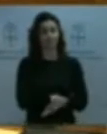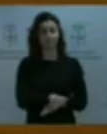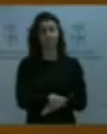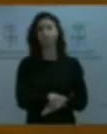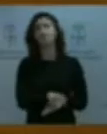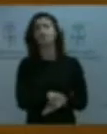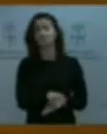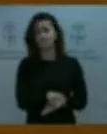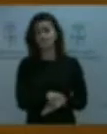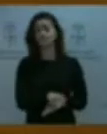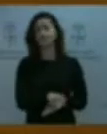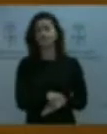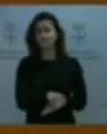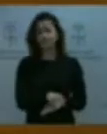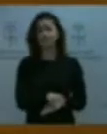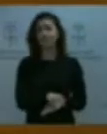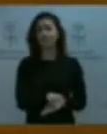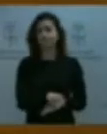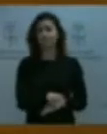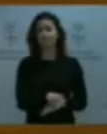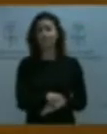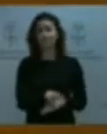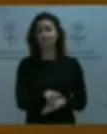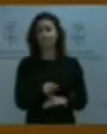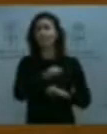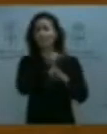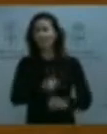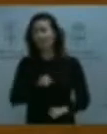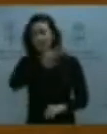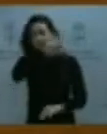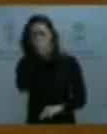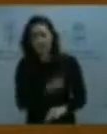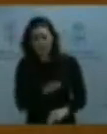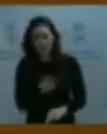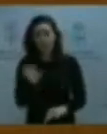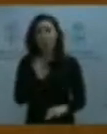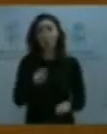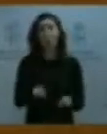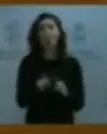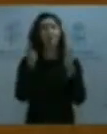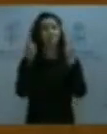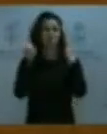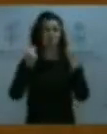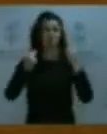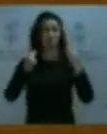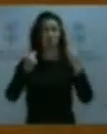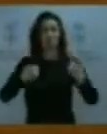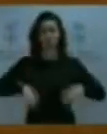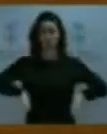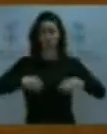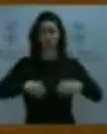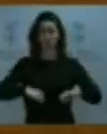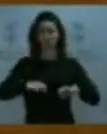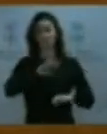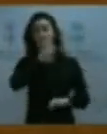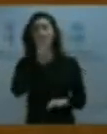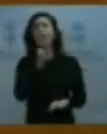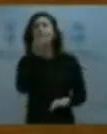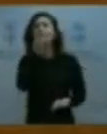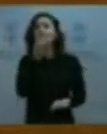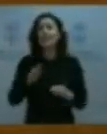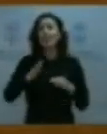no sé si feliz la palabra, pero usted está conforme con que esto parezca que está un poco mejor. Ese es el problema. Usted cree